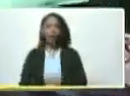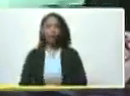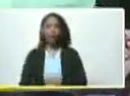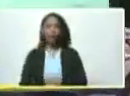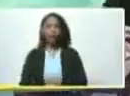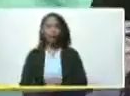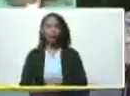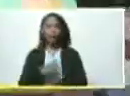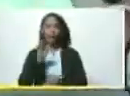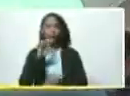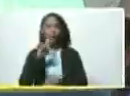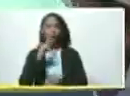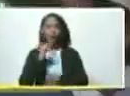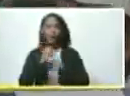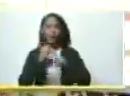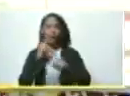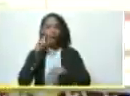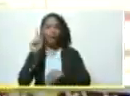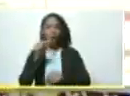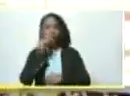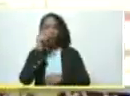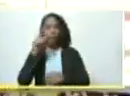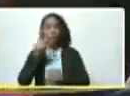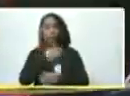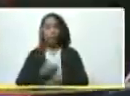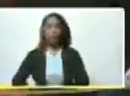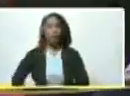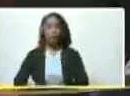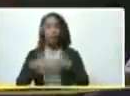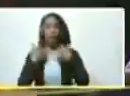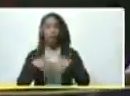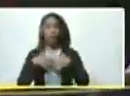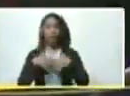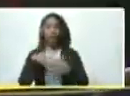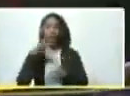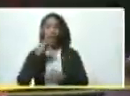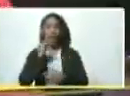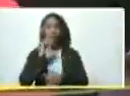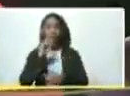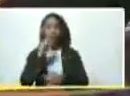a Félix Romero, presidente de Industrias Diana,